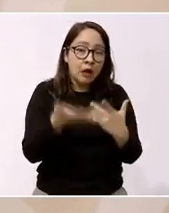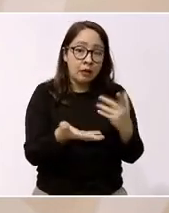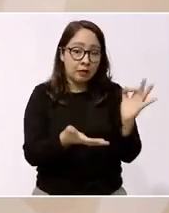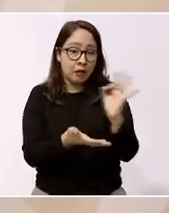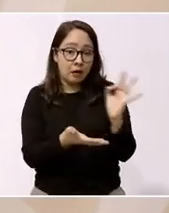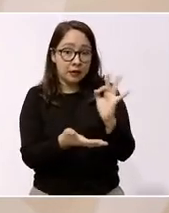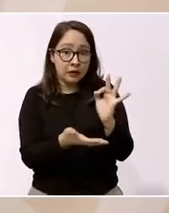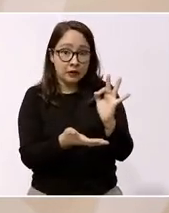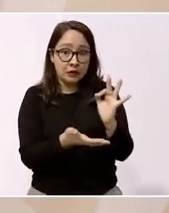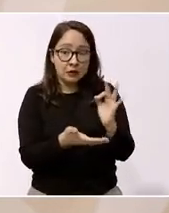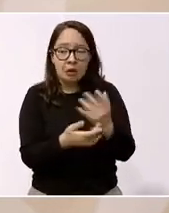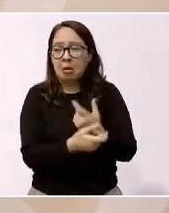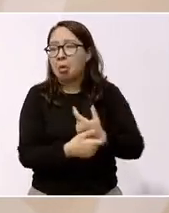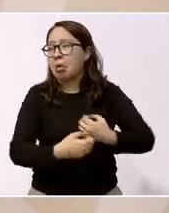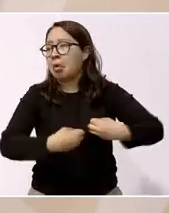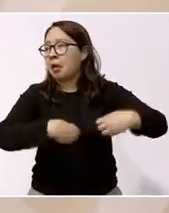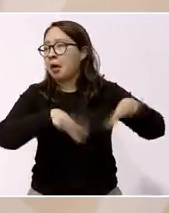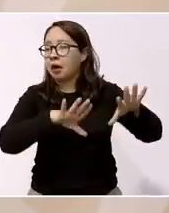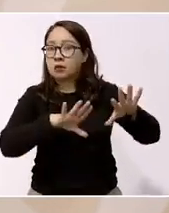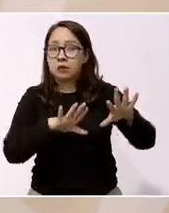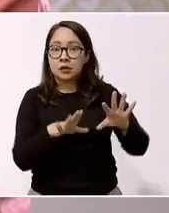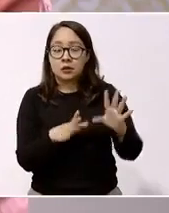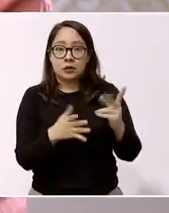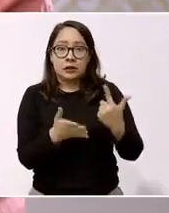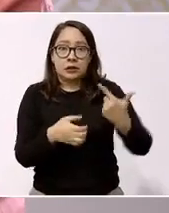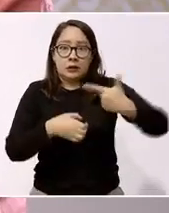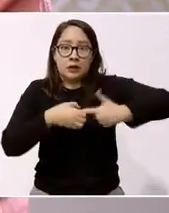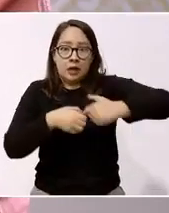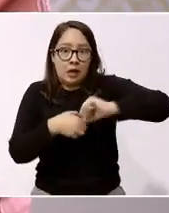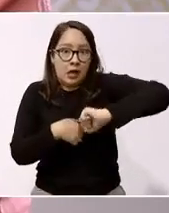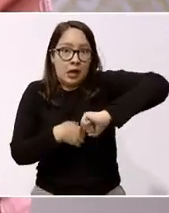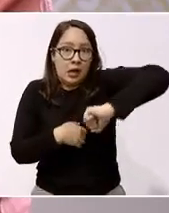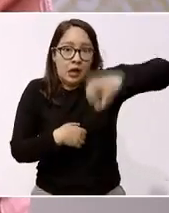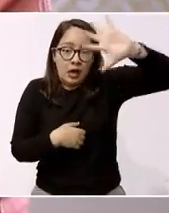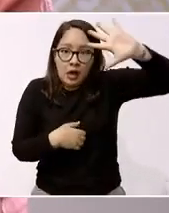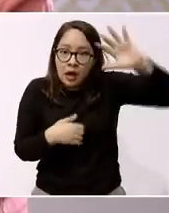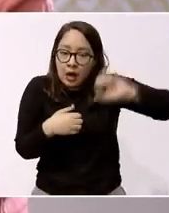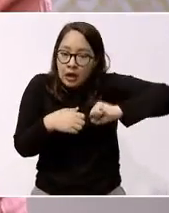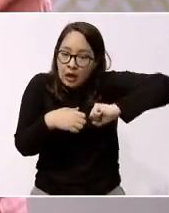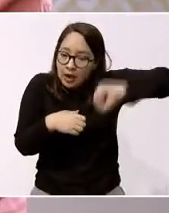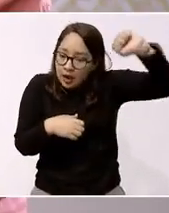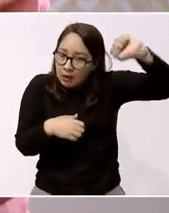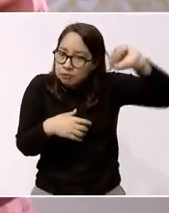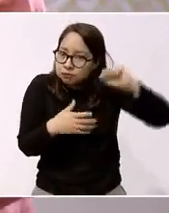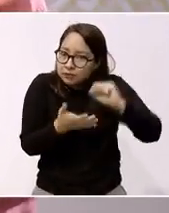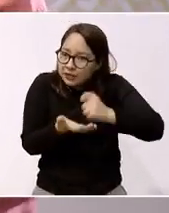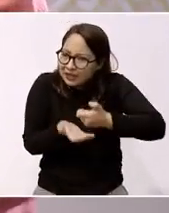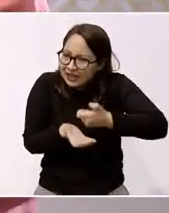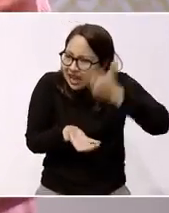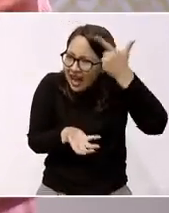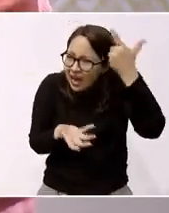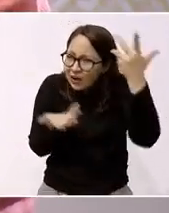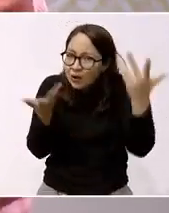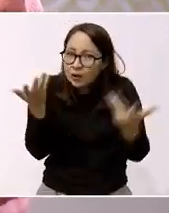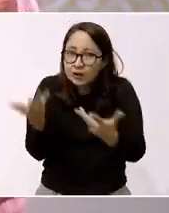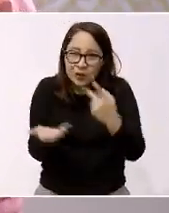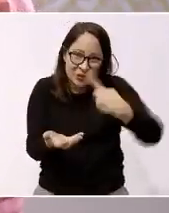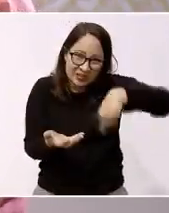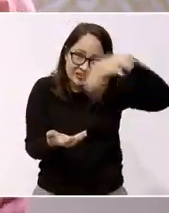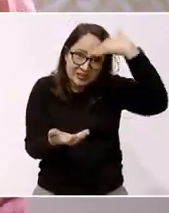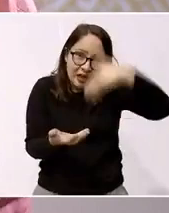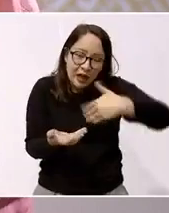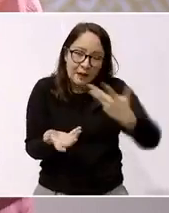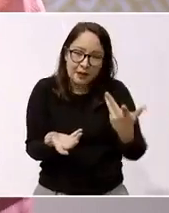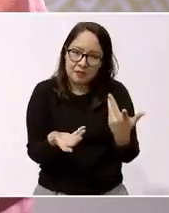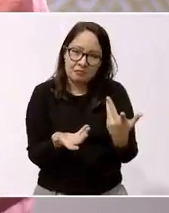va la gasolina a las nubes, y si aumenta la gasolina, ya lo saben ustedes, porque no hace